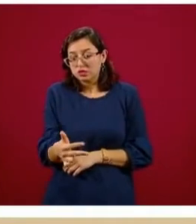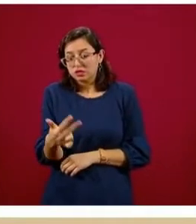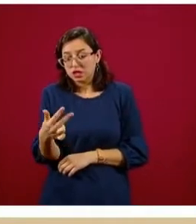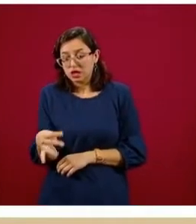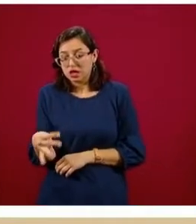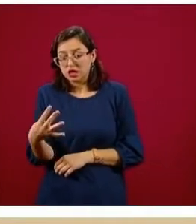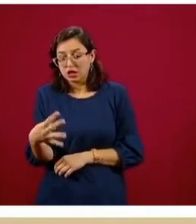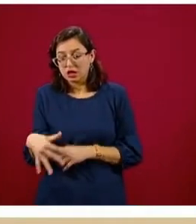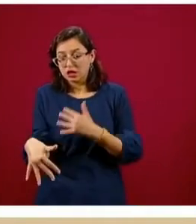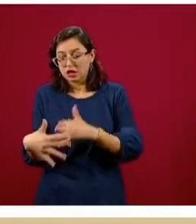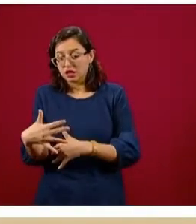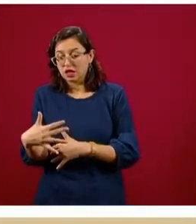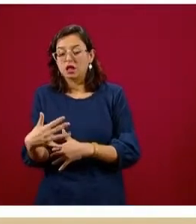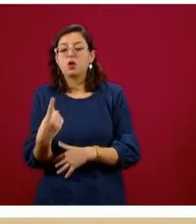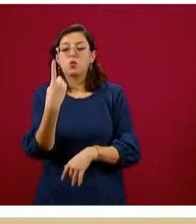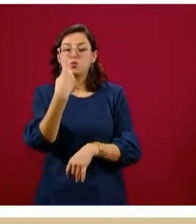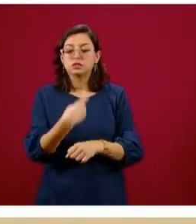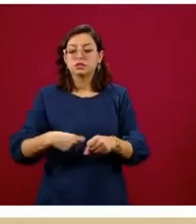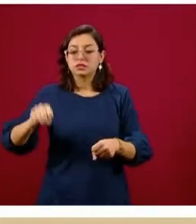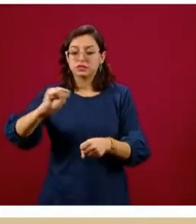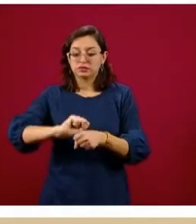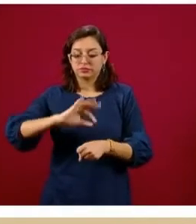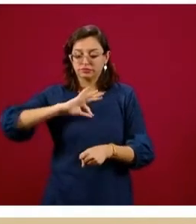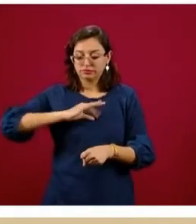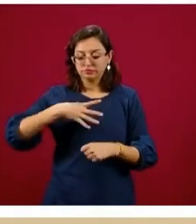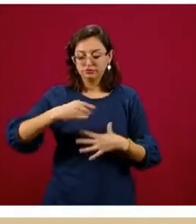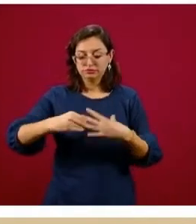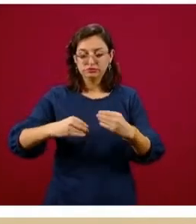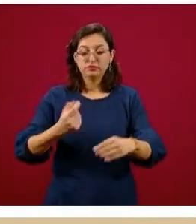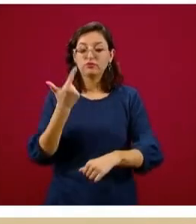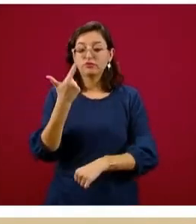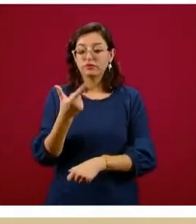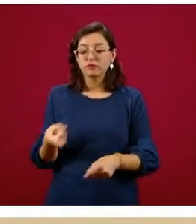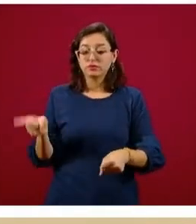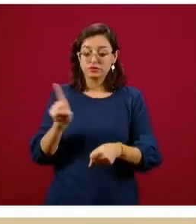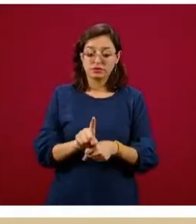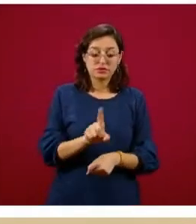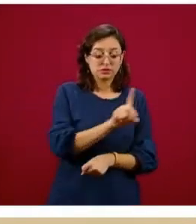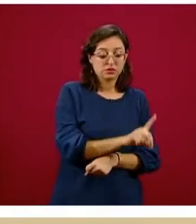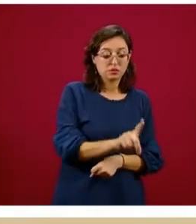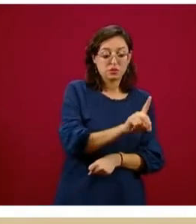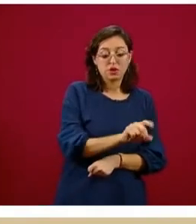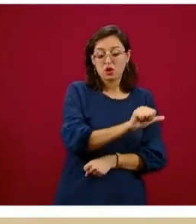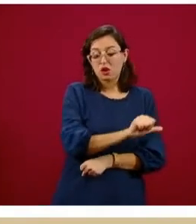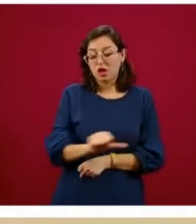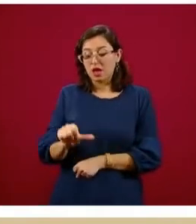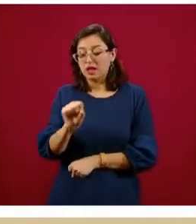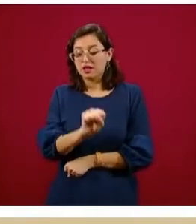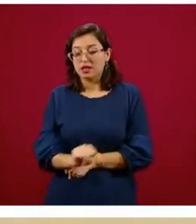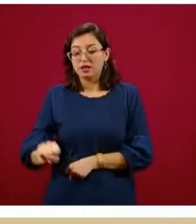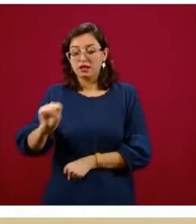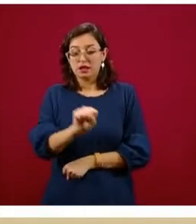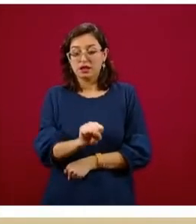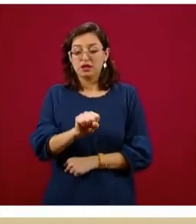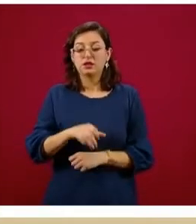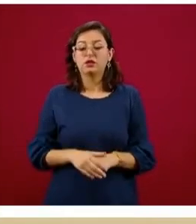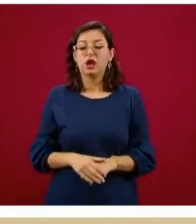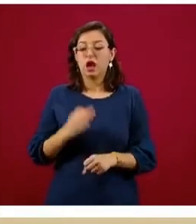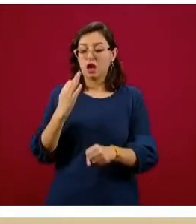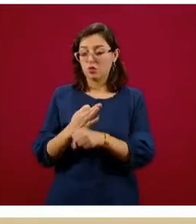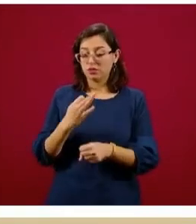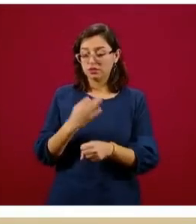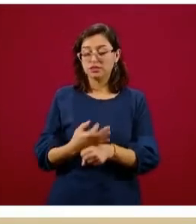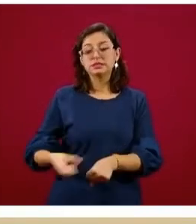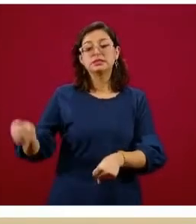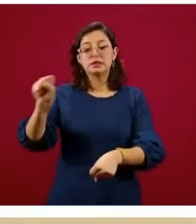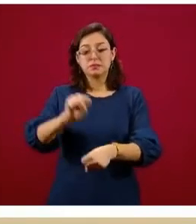semanas epidemiológicas. Una semana epidemiológica comprende 7 días de domingo a sábado. Estamos cerrando la semana